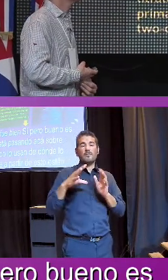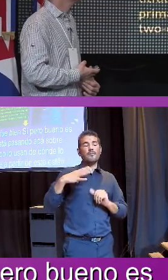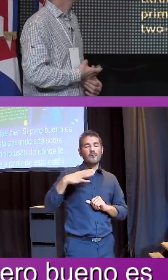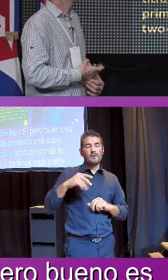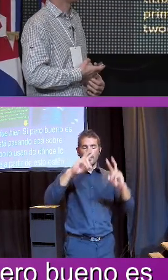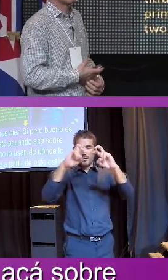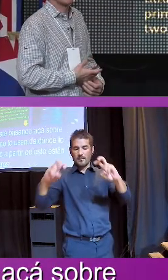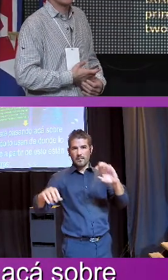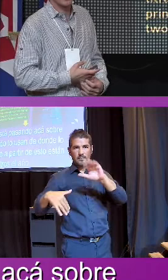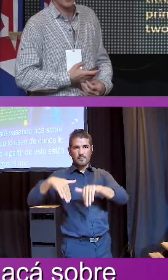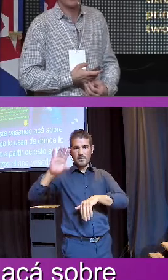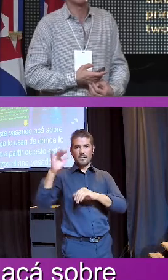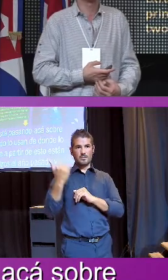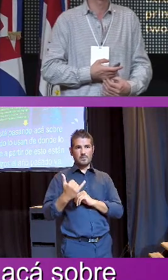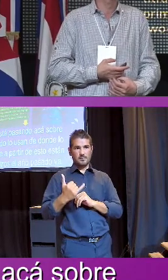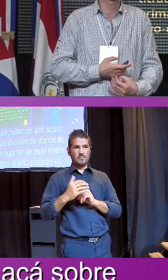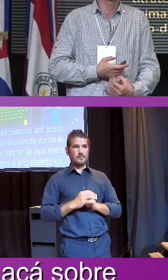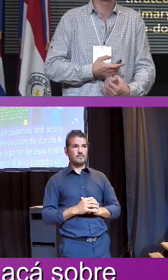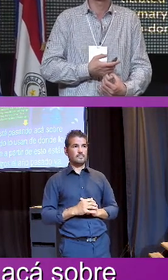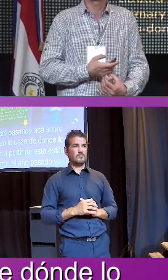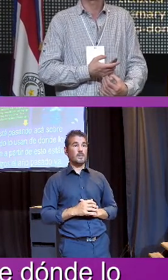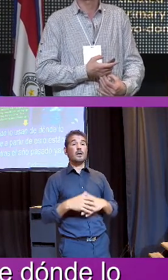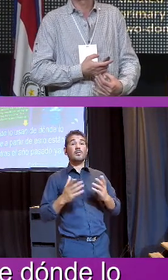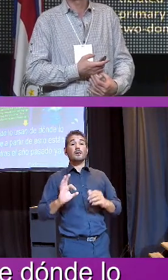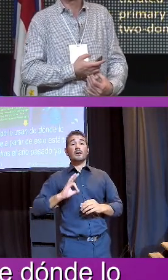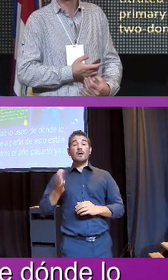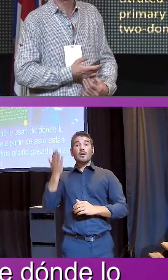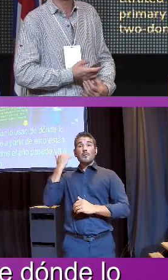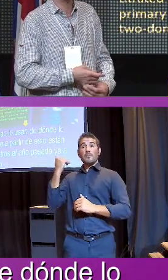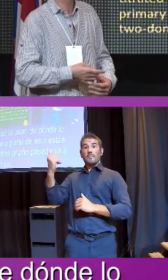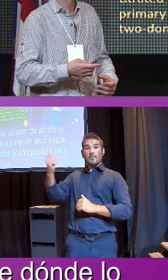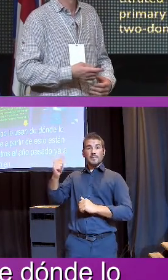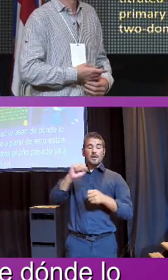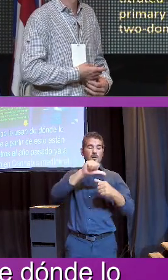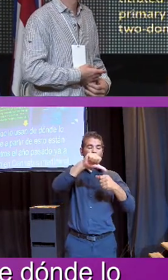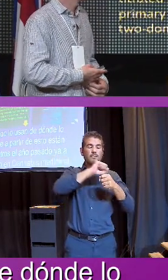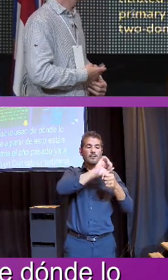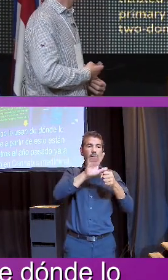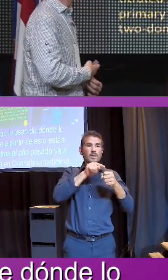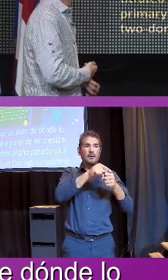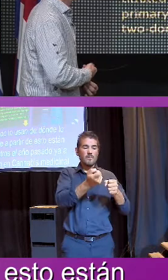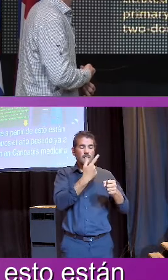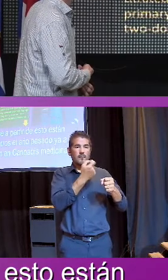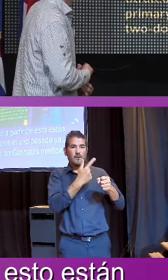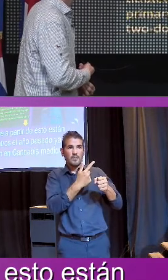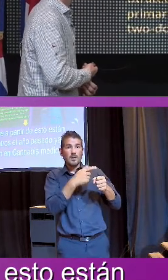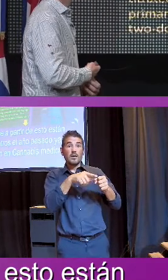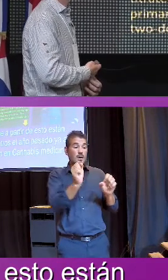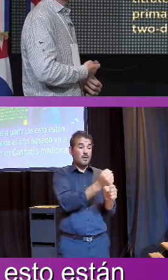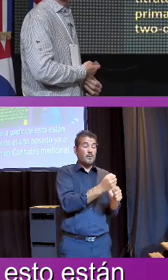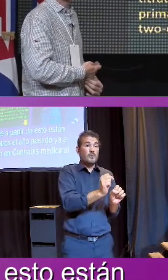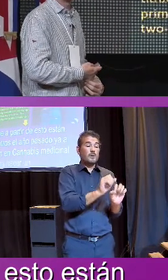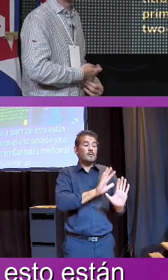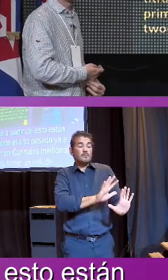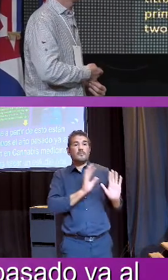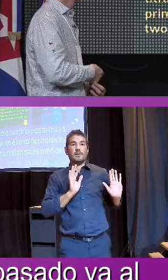ciego nosotros el año pasado ya, al Programa Nacional de Investigación en Cannabis Medicinal. Ahí está esperando aprobación para hacer un estudio